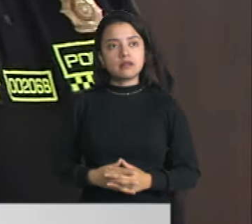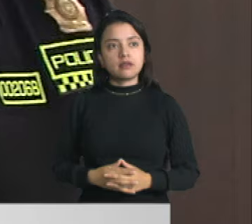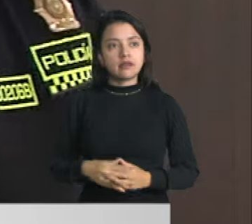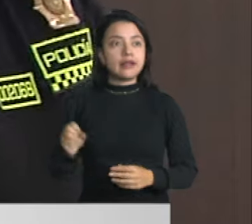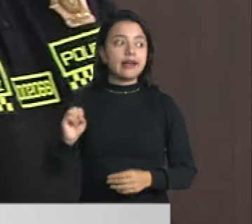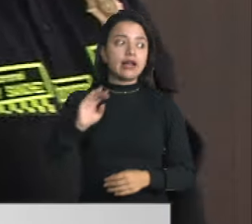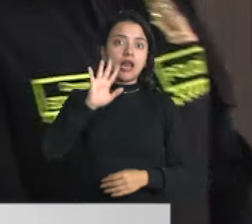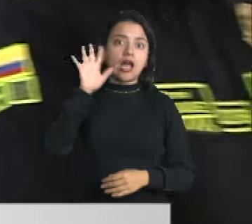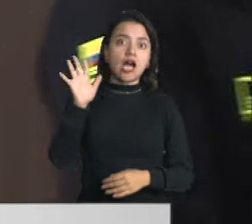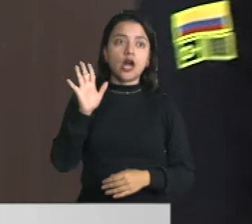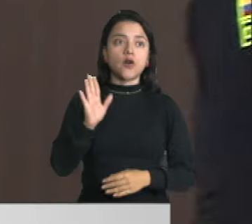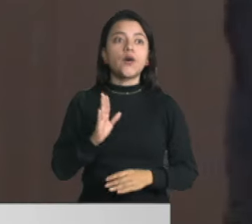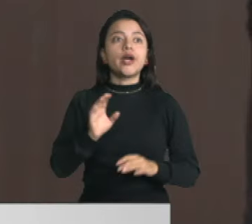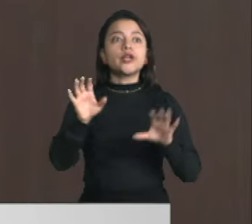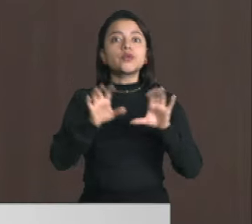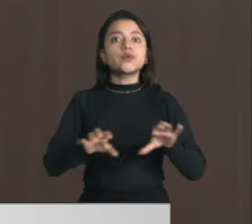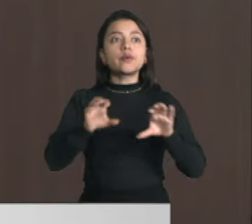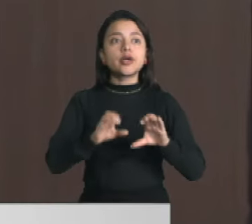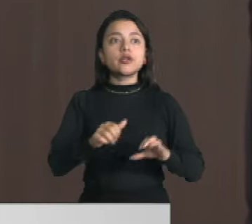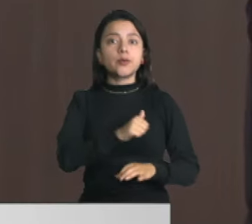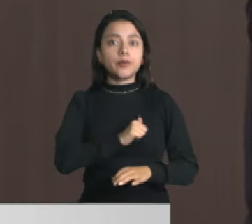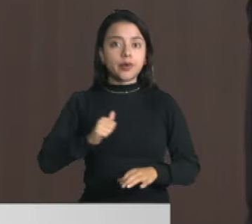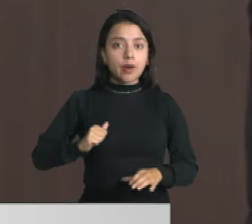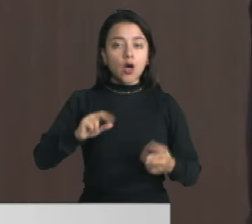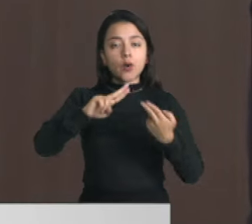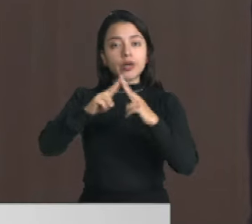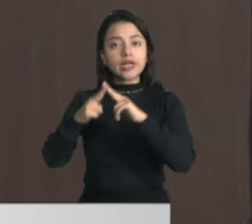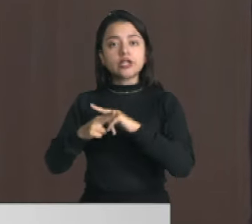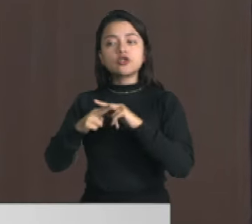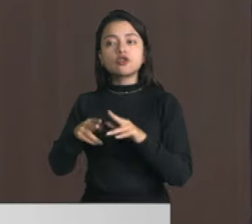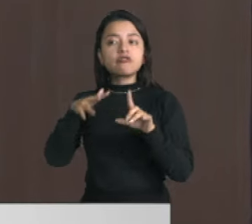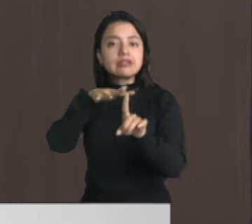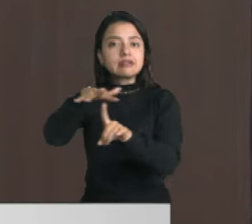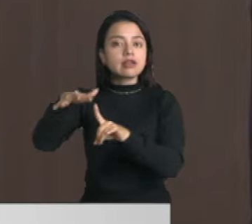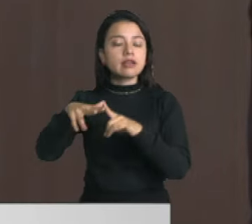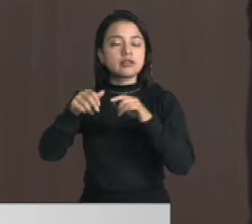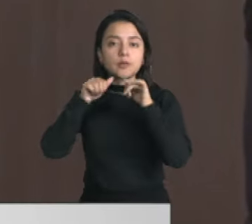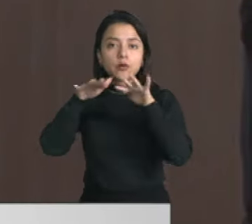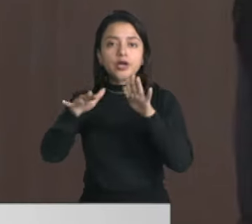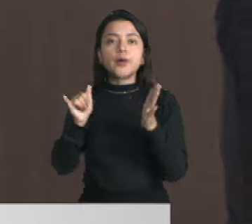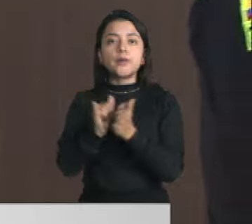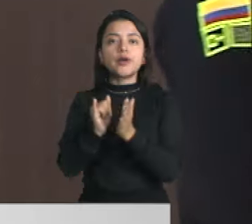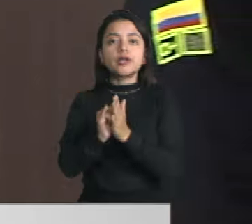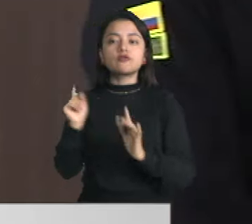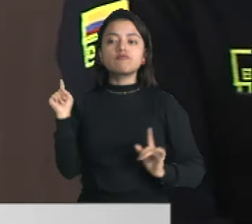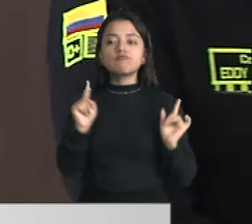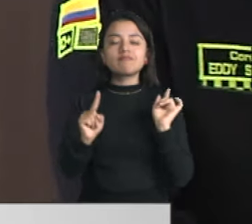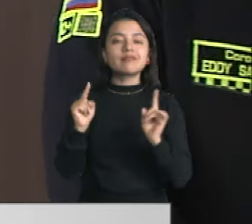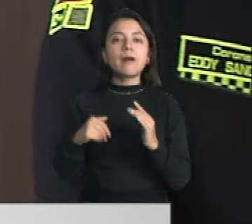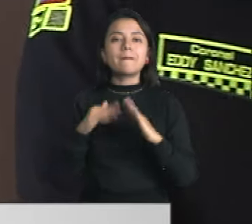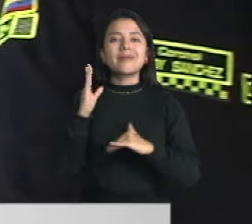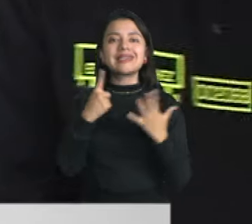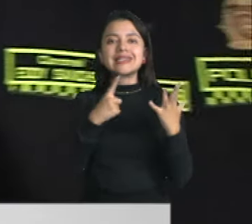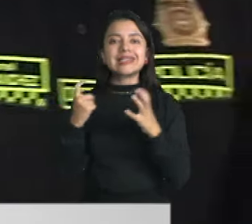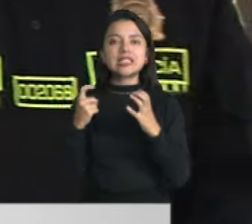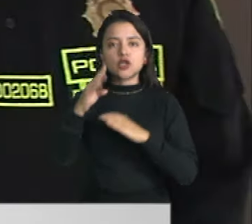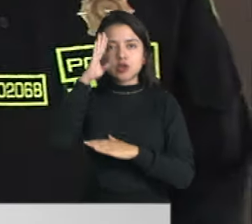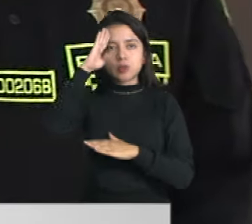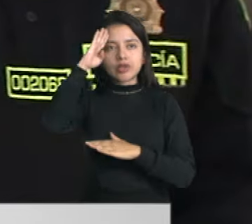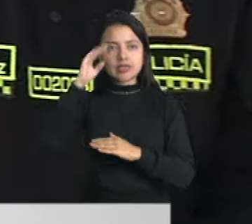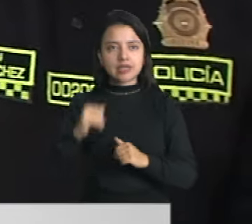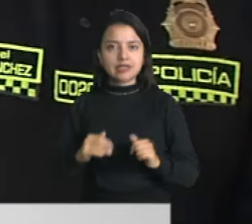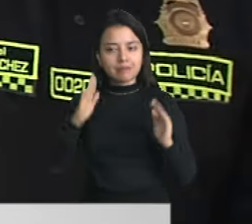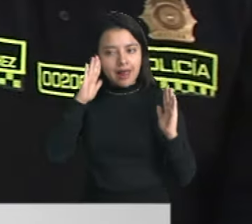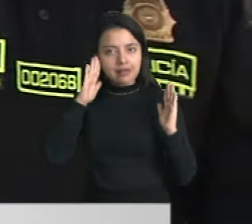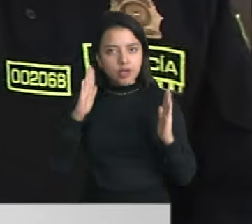Claro que es un evento privado de connotación pública y por eso más de 600 policías estaban alrededor del